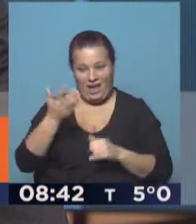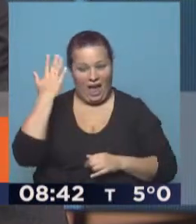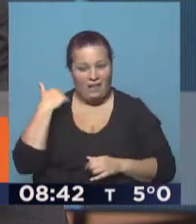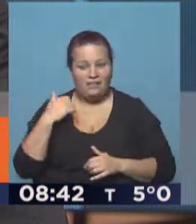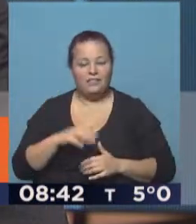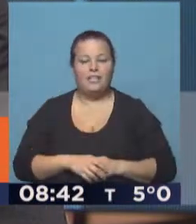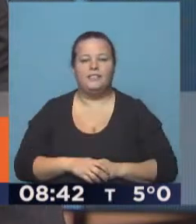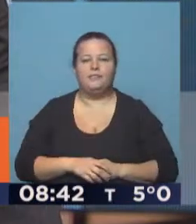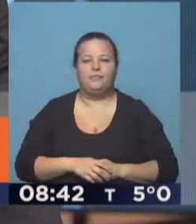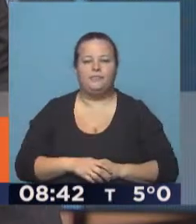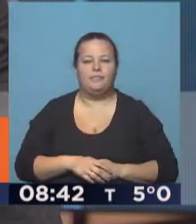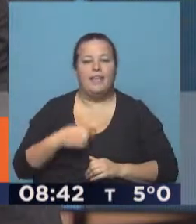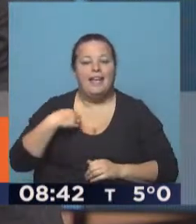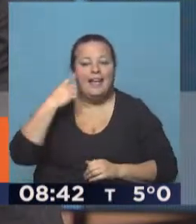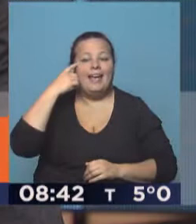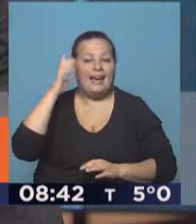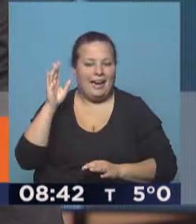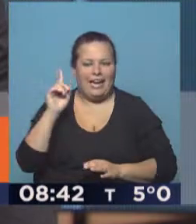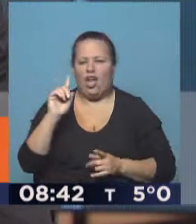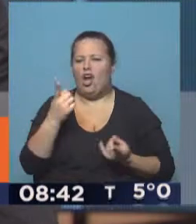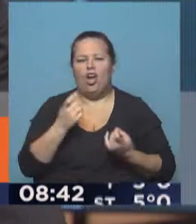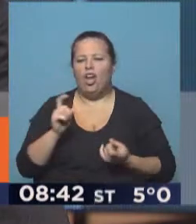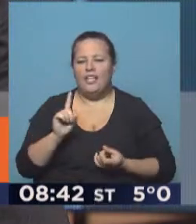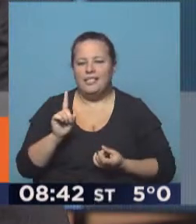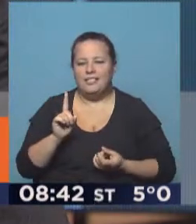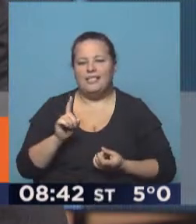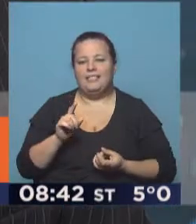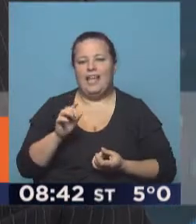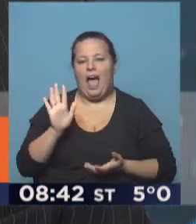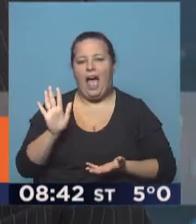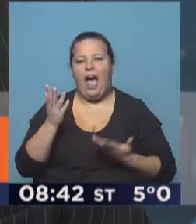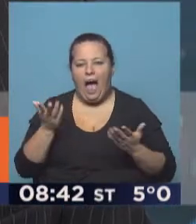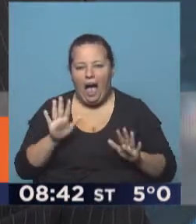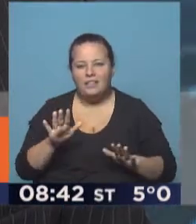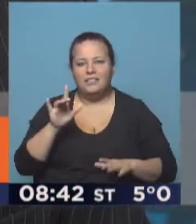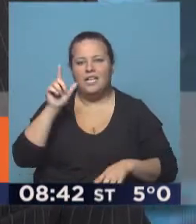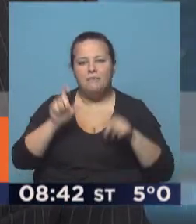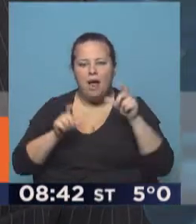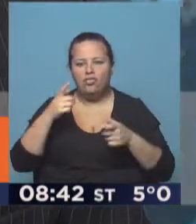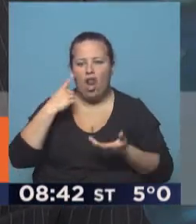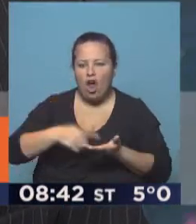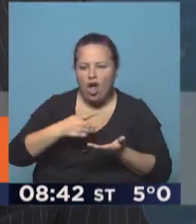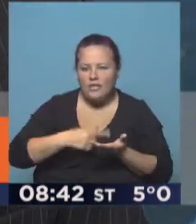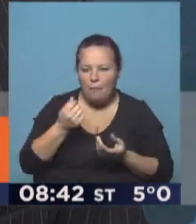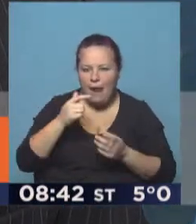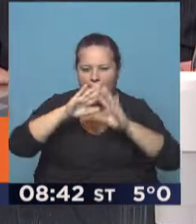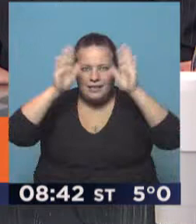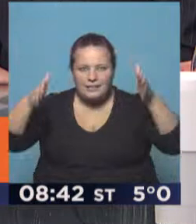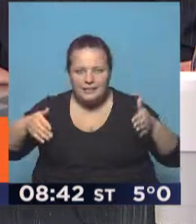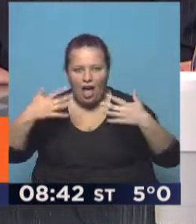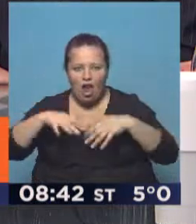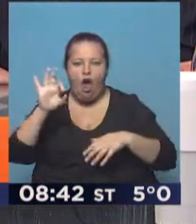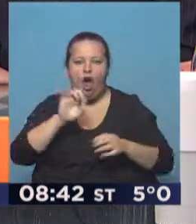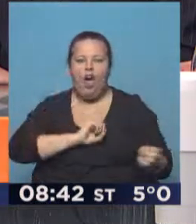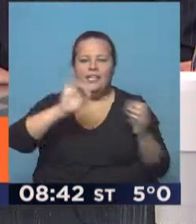antes, creo que no era necesario ver gente contando dinero en la Rosadita o gente